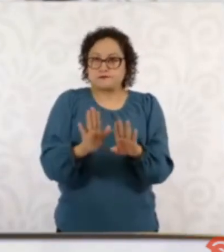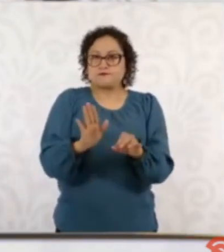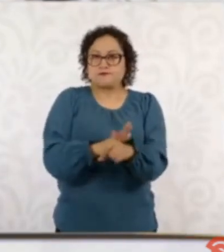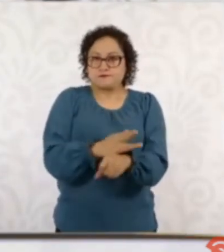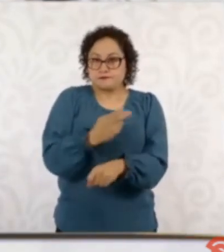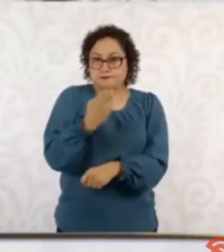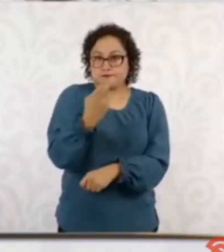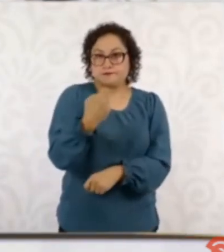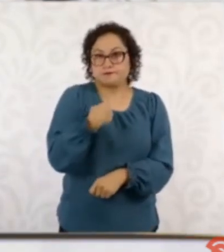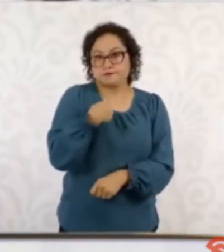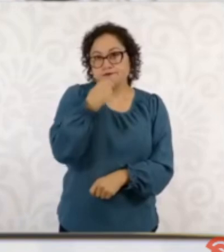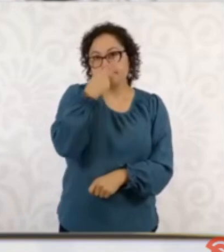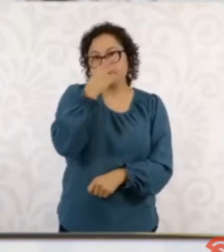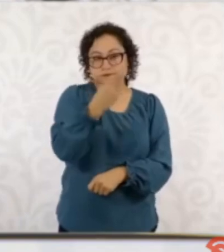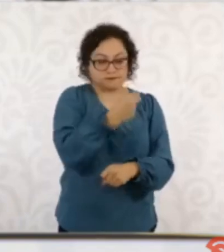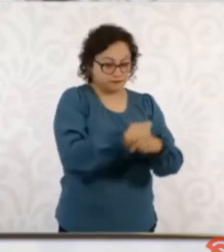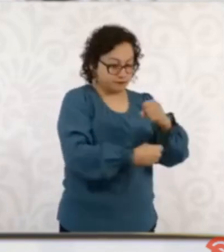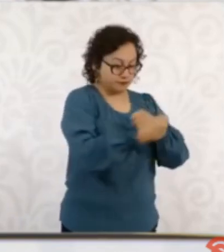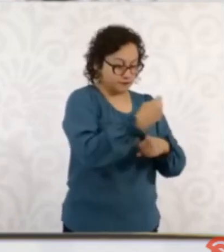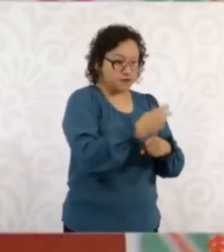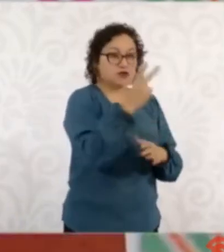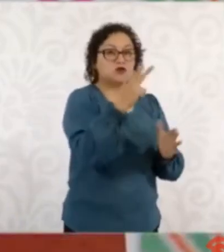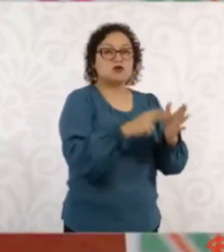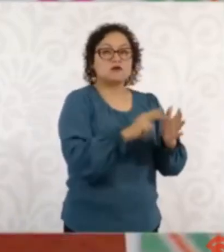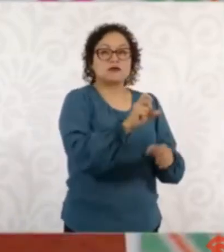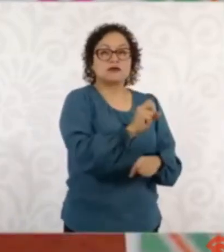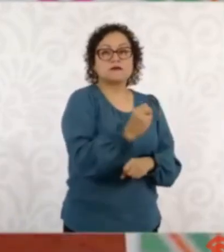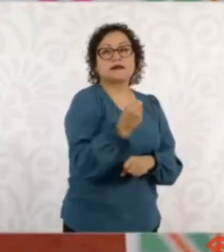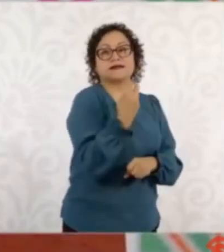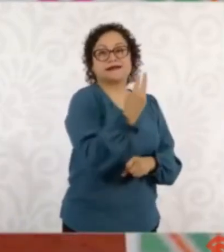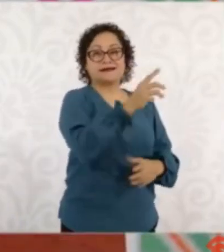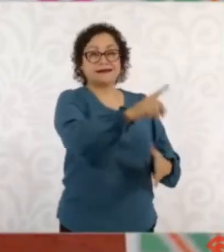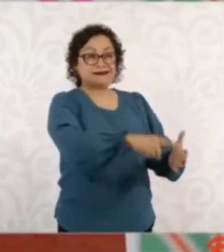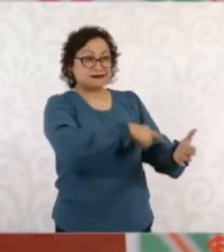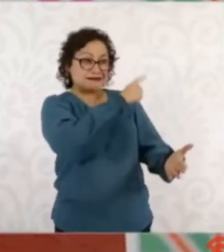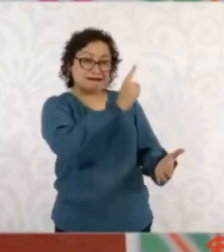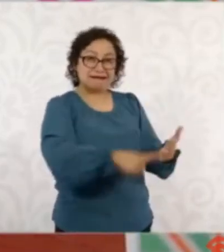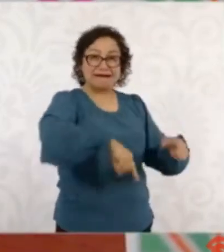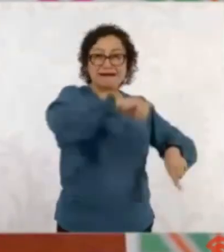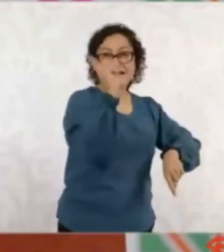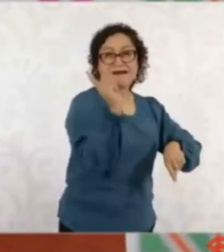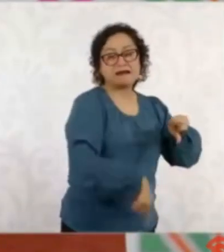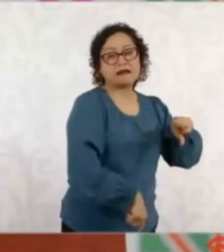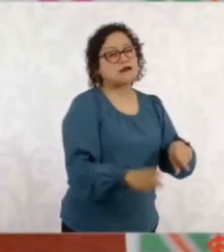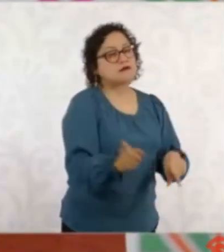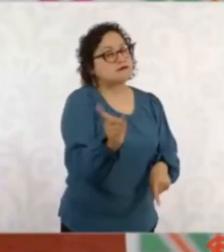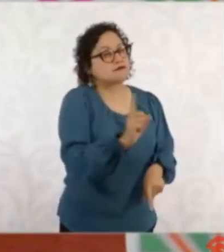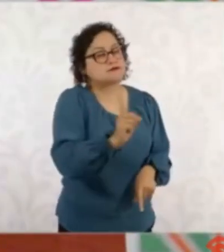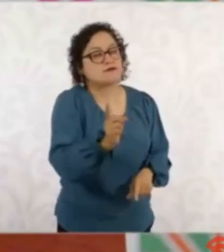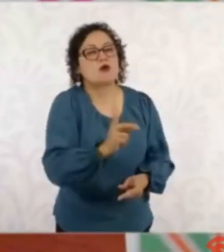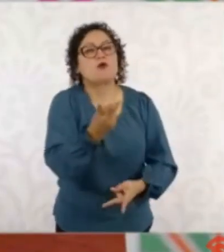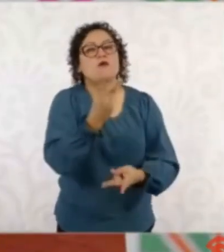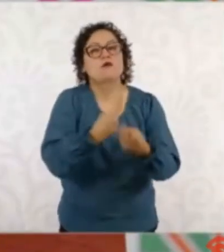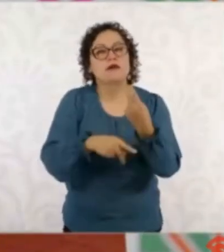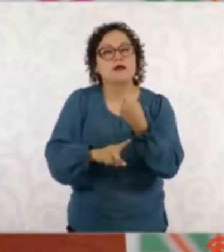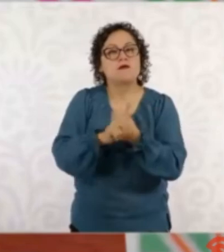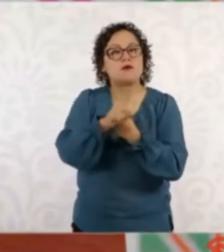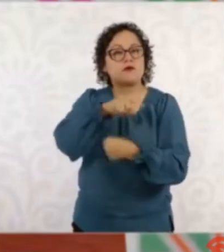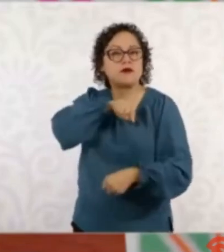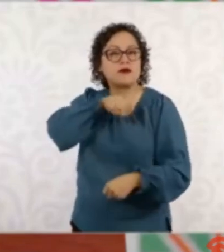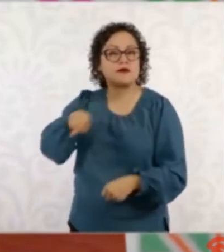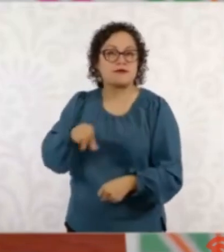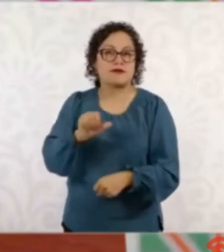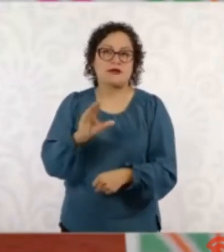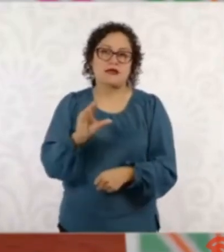decreto del 2023 llevaría problemas nuevamente de seguridad al Aeropuerto Internacional de la Ciudad